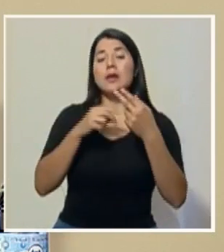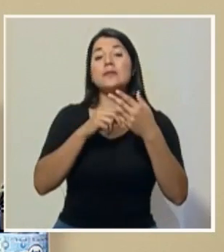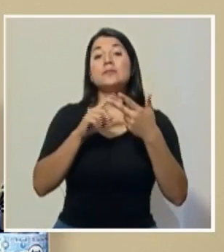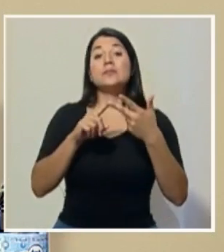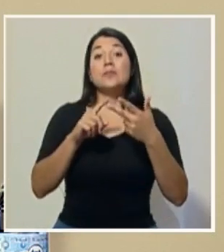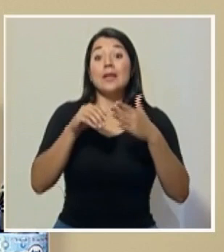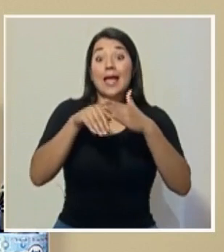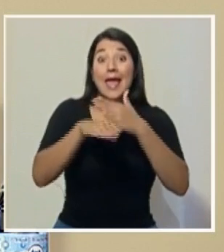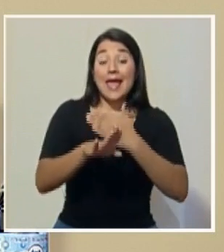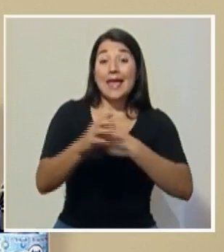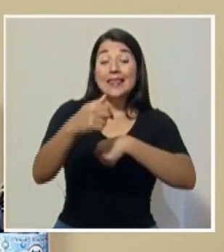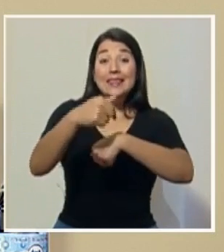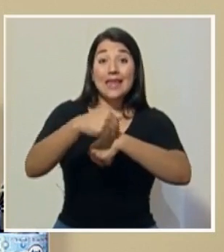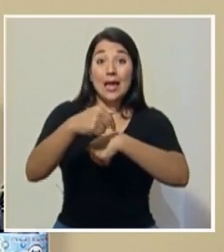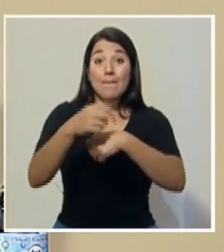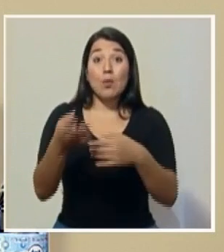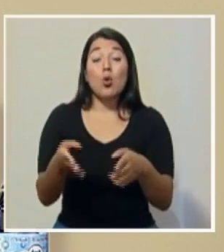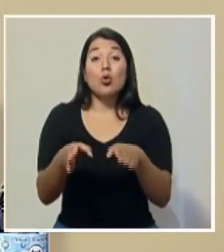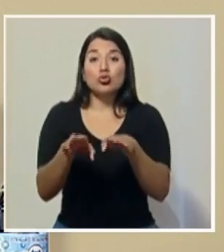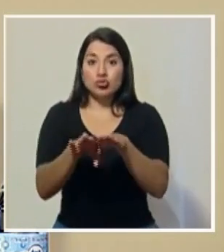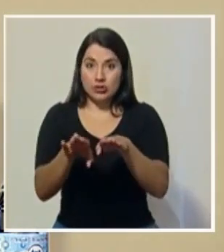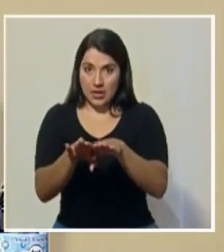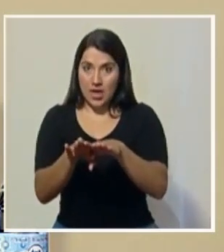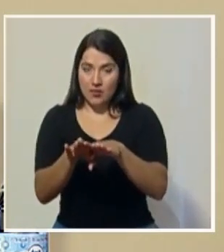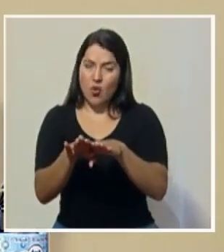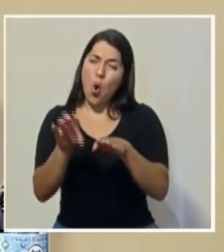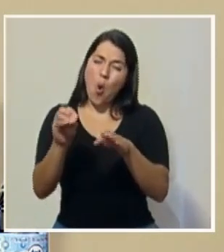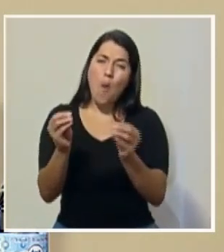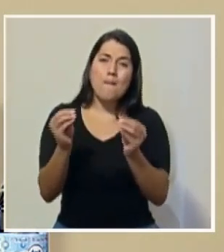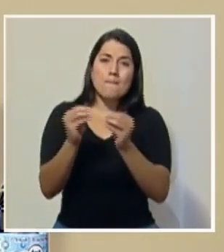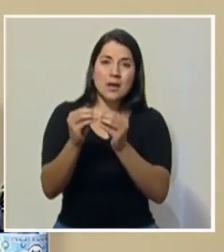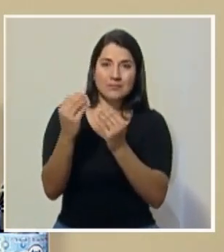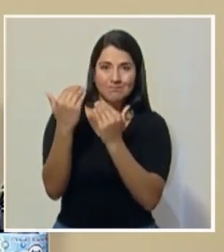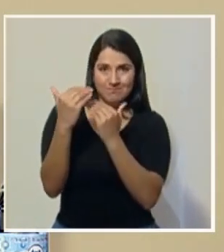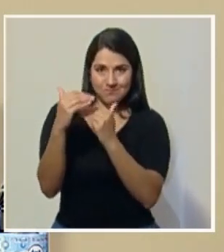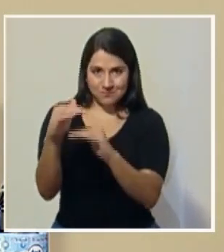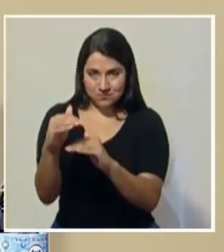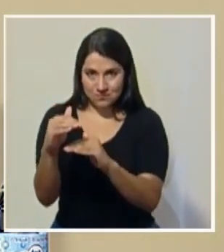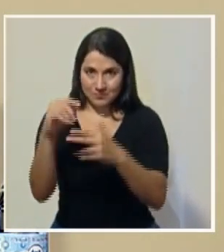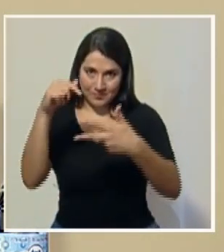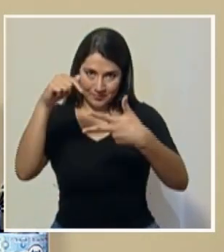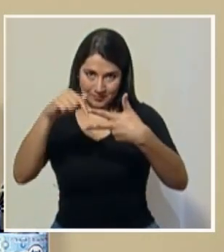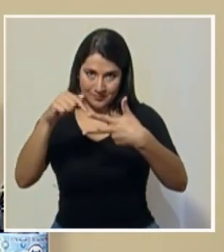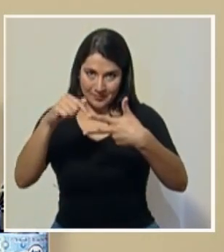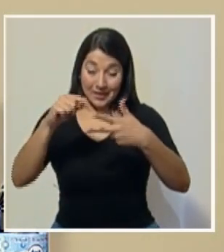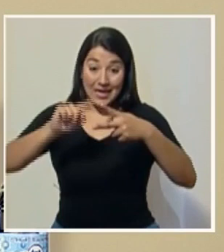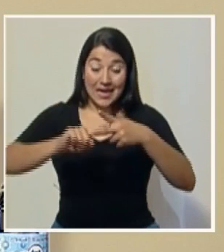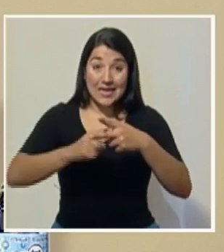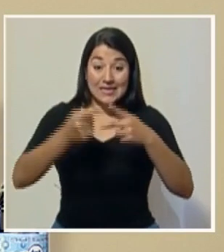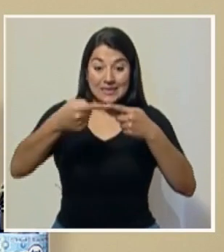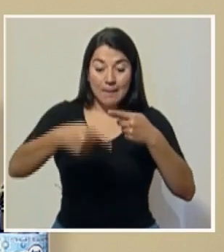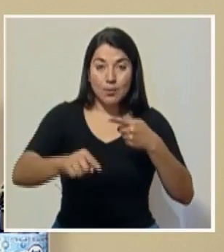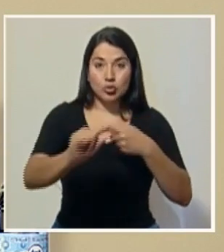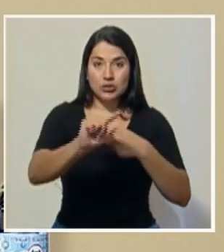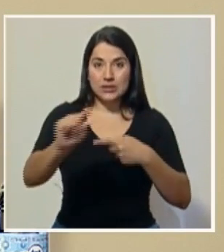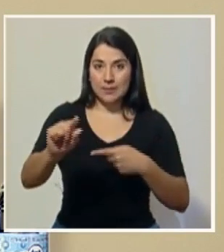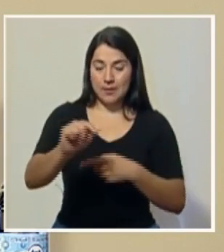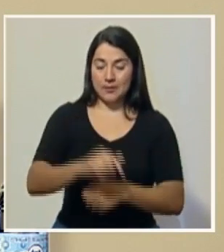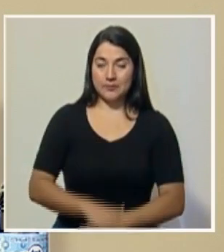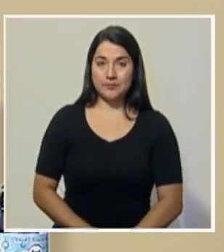la etapa de cierre o la etapa de menor apertura que está contemplada justamente para la siguiente semana.